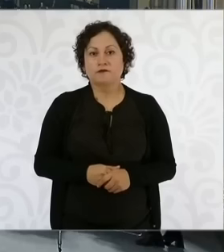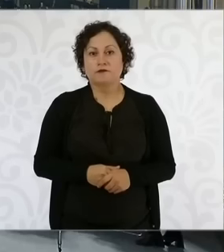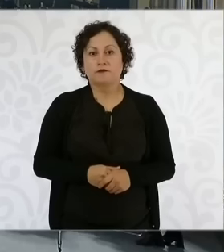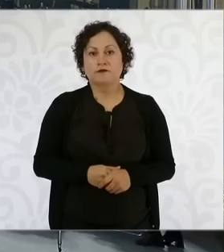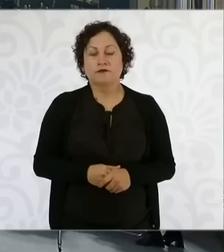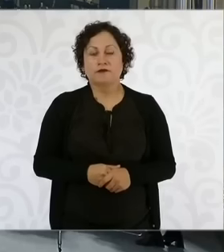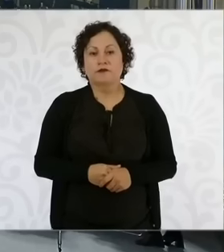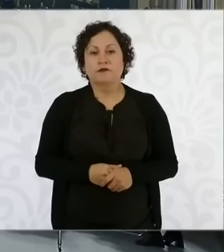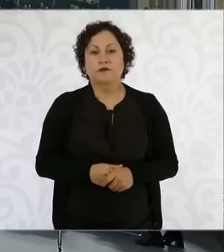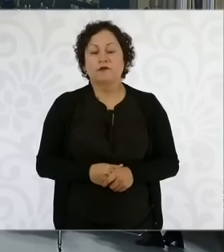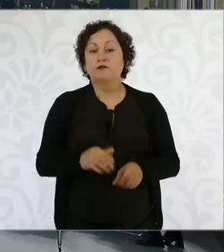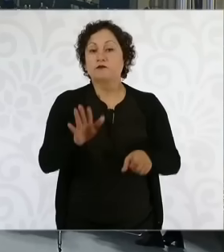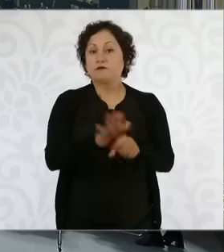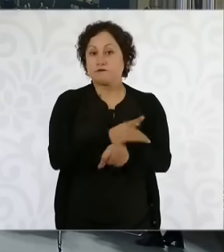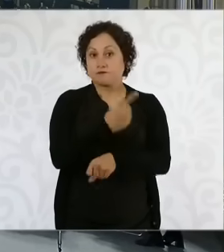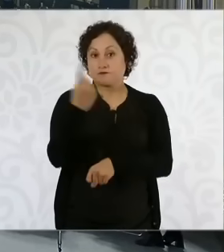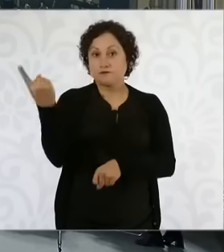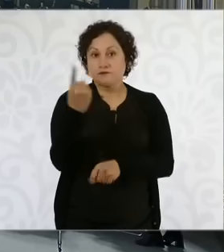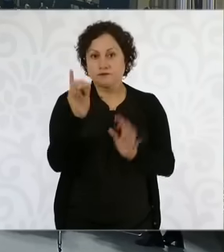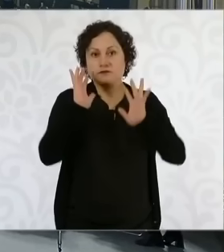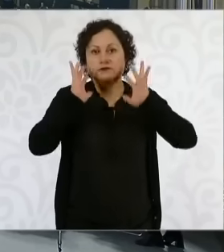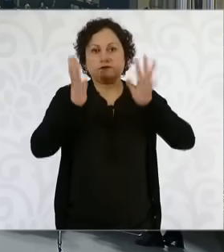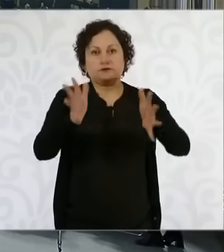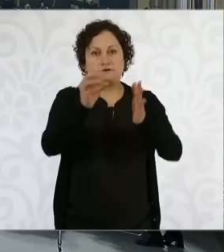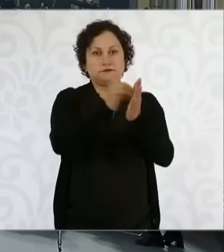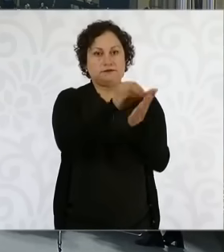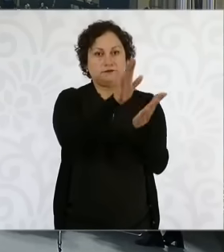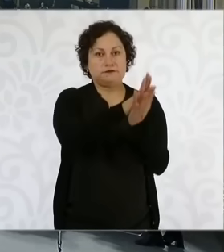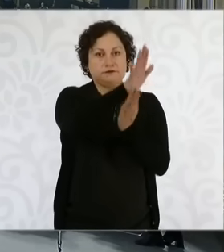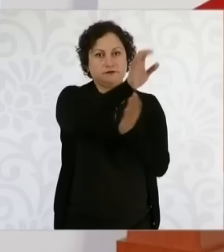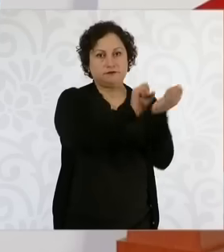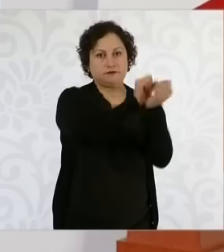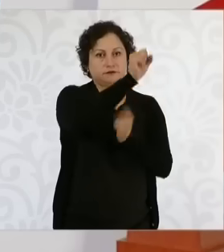porque pues ya está en la Constitución.